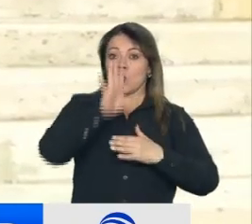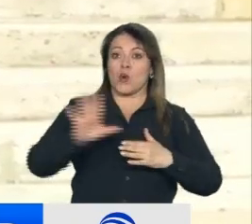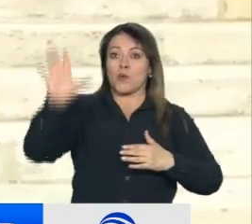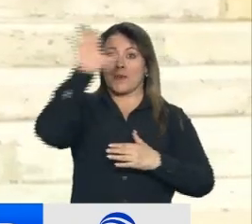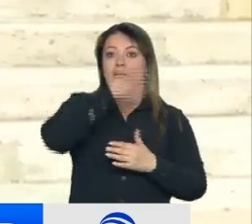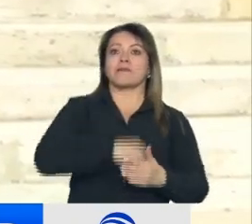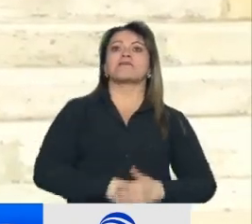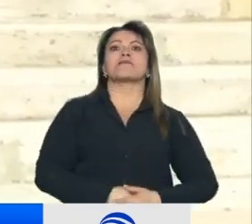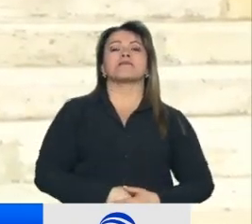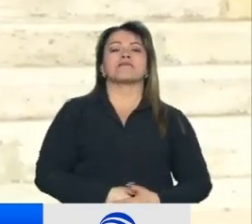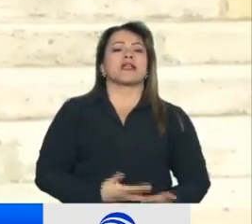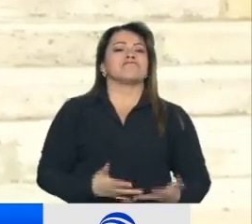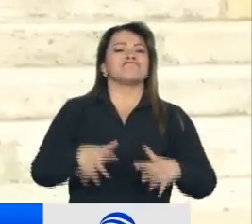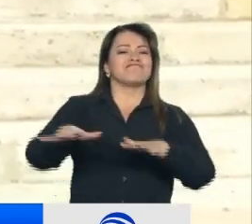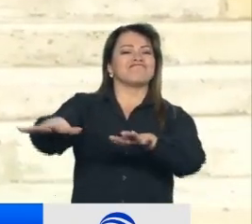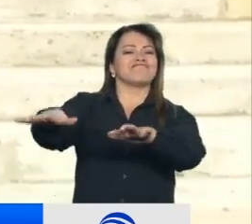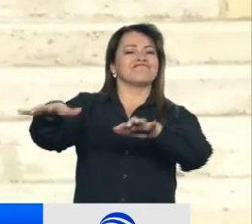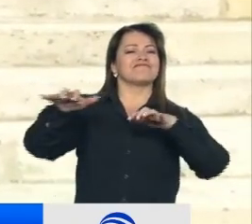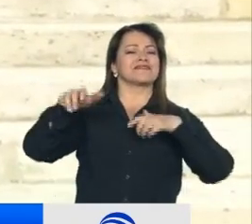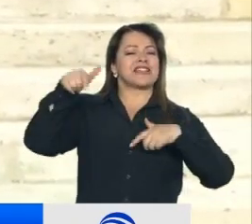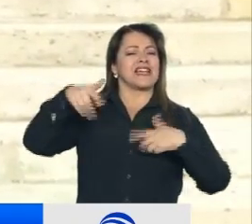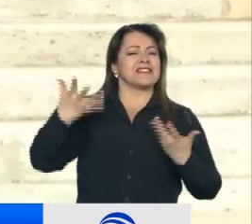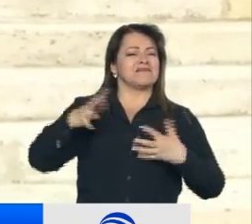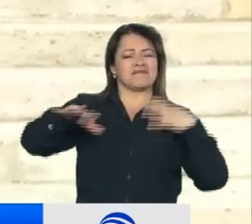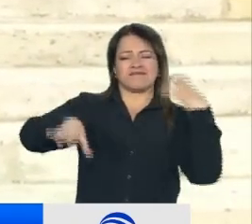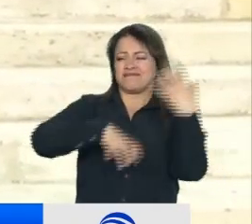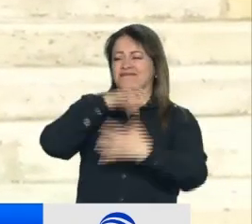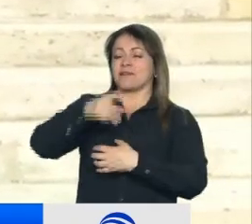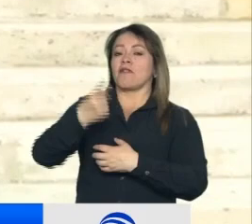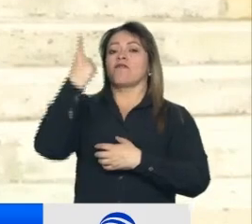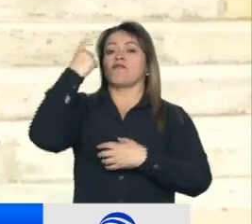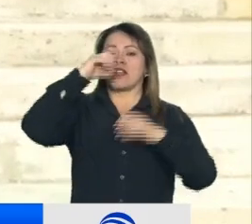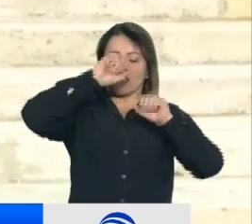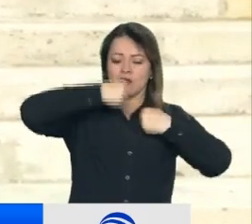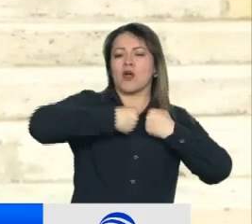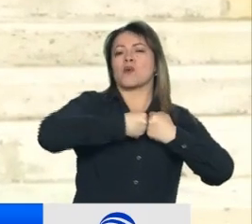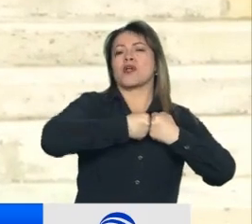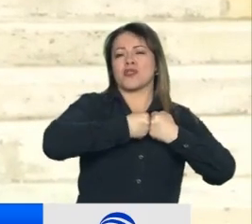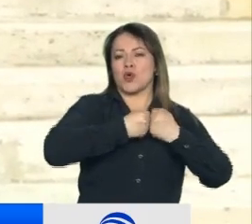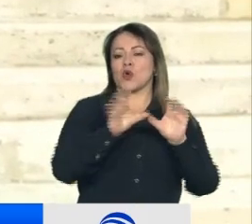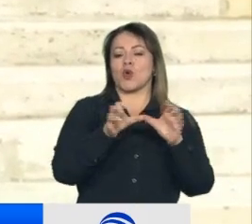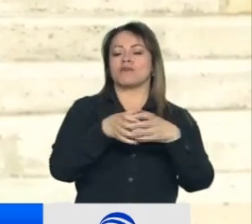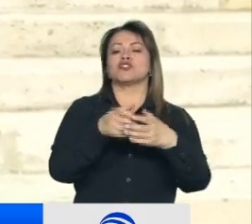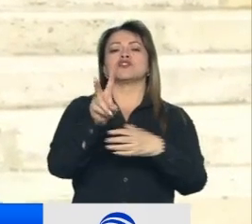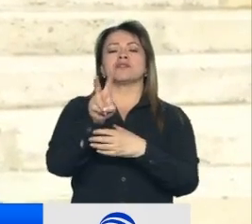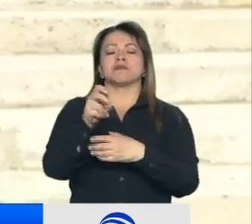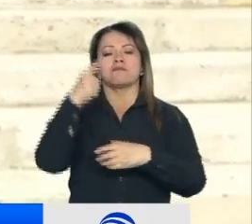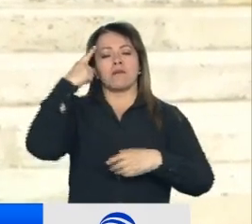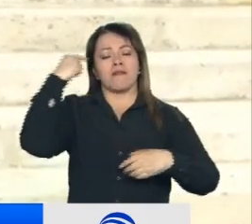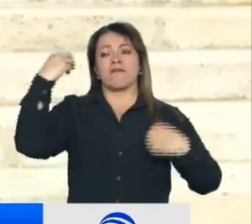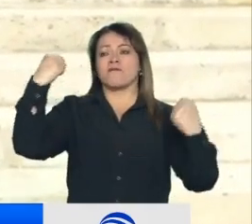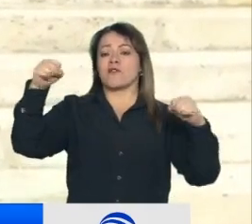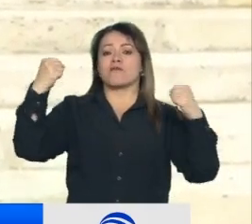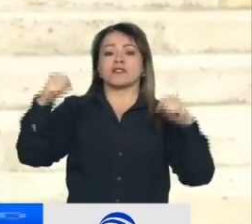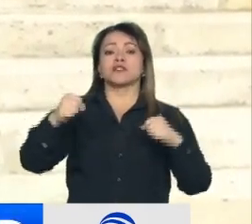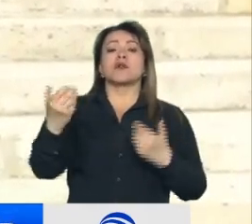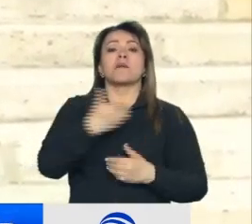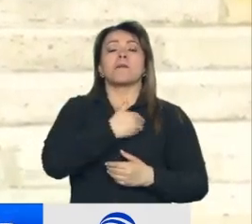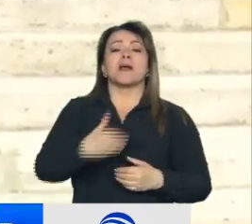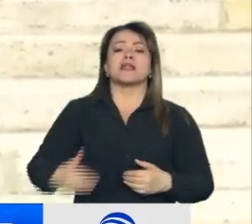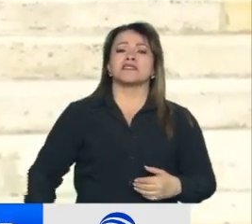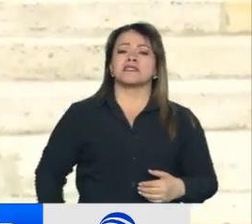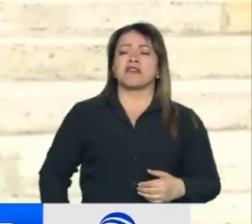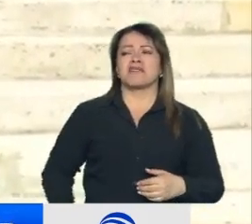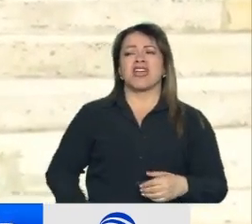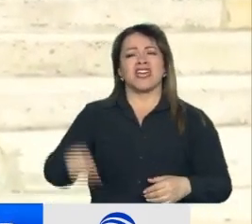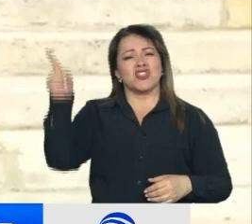en la plenaria es el resultado de la falta de concertación desde la Comisión Séptima. Vimos con preocupación cómo el presidente no tenía un buen